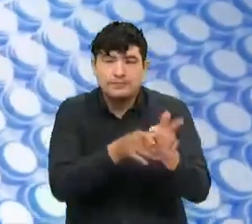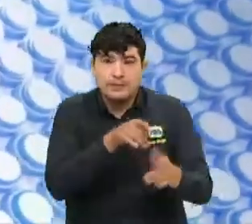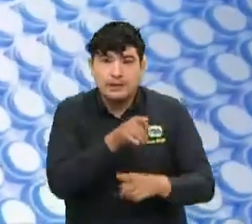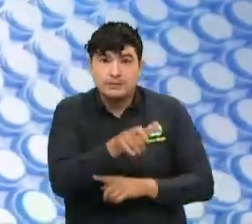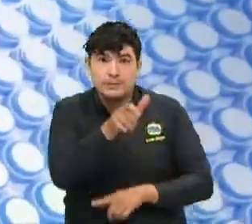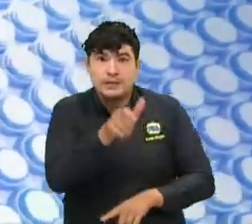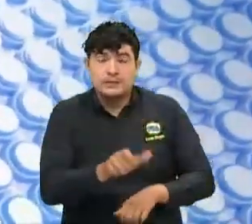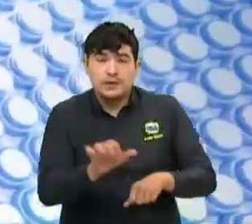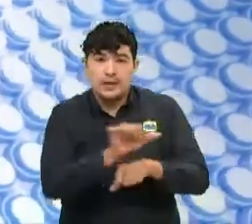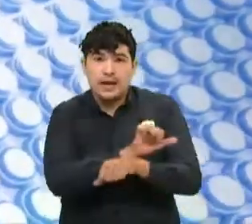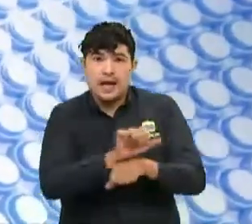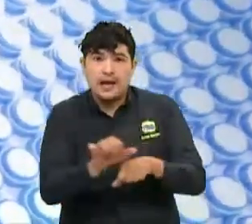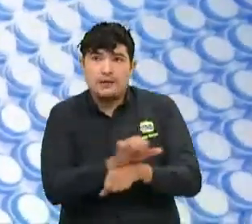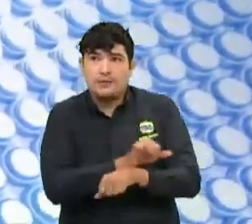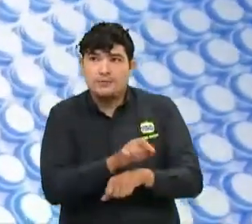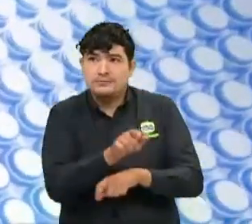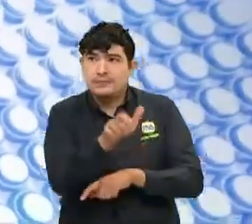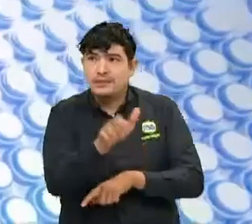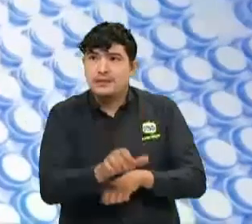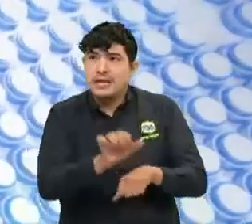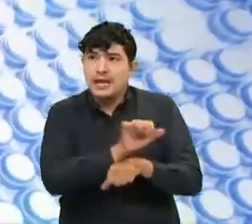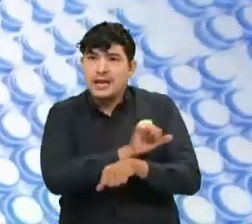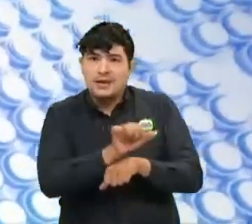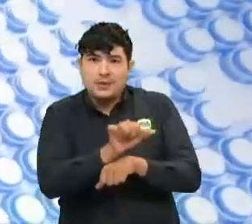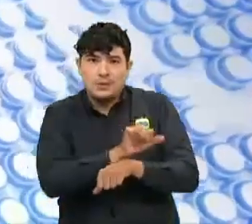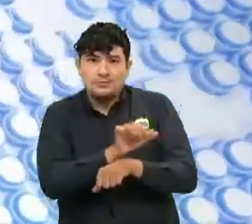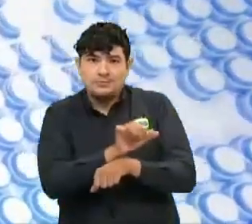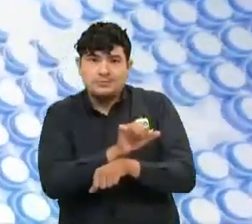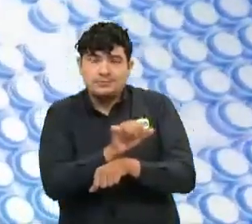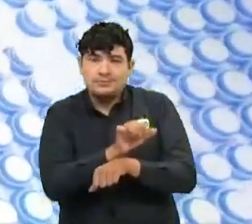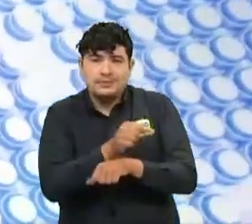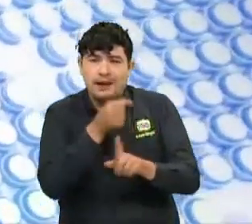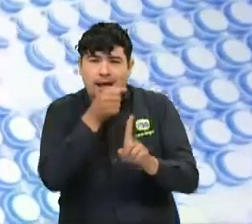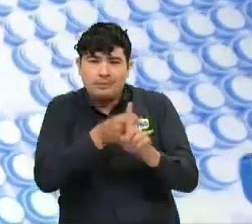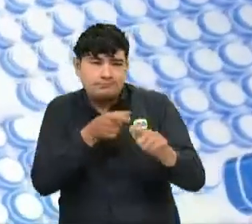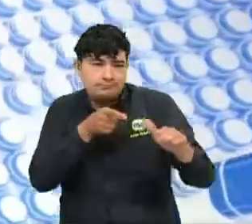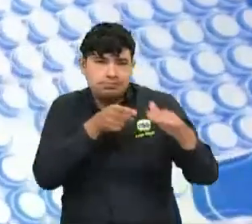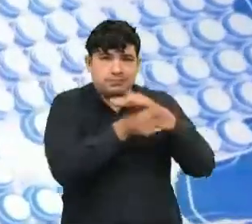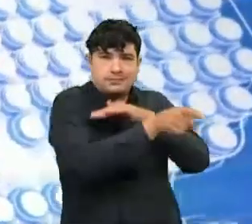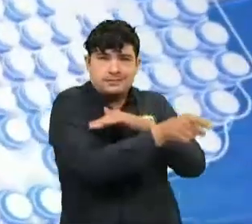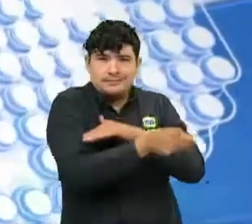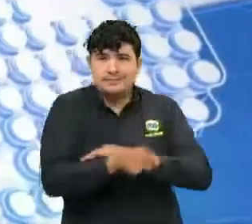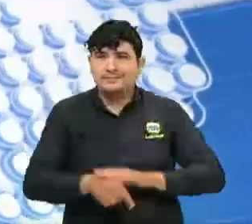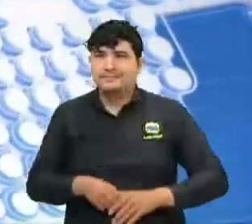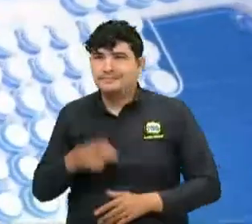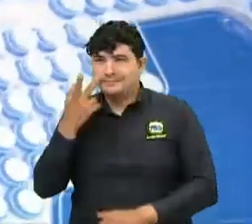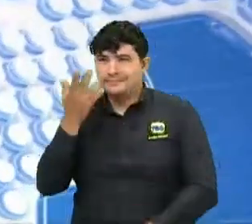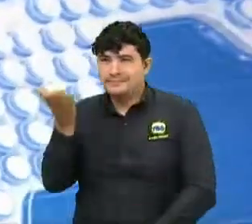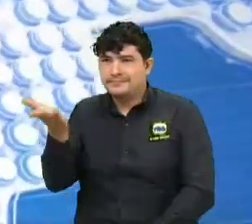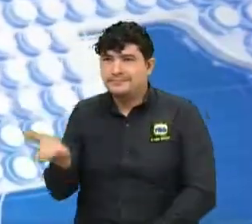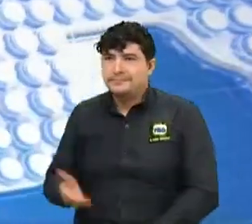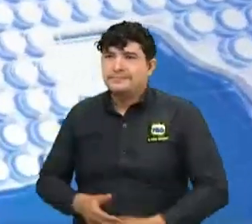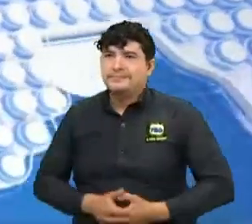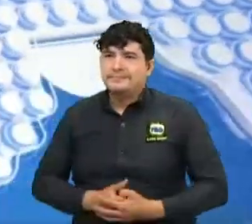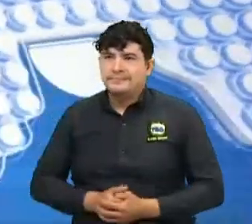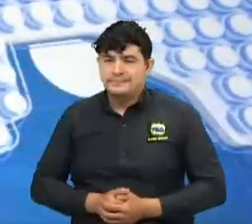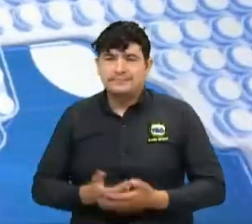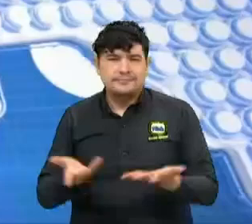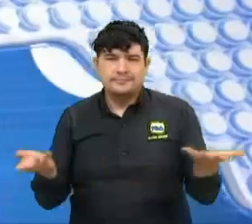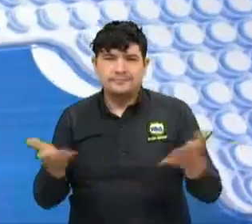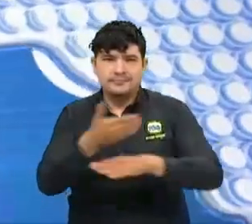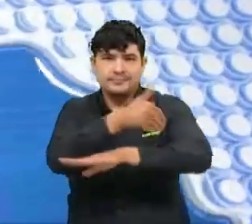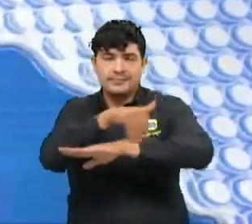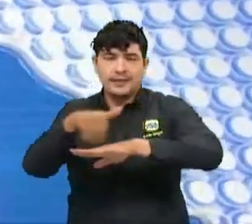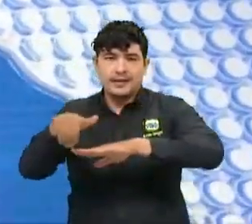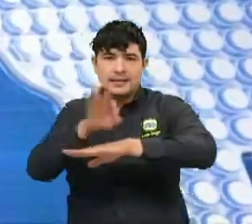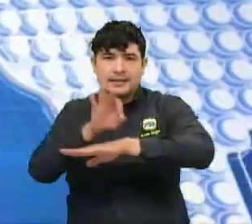intentaba fugarse de un operativo de tránsito, de un retén de los agentes de tránsito, pues se estrelló contra un semáforo. Ocurrió en la calle